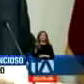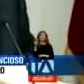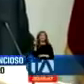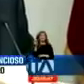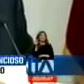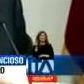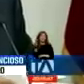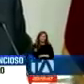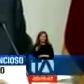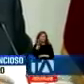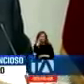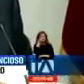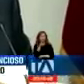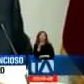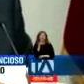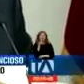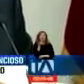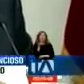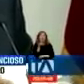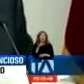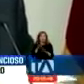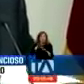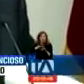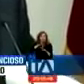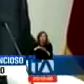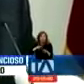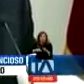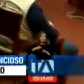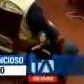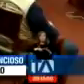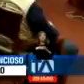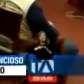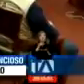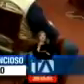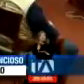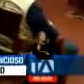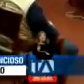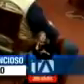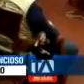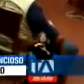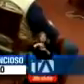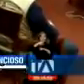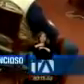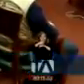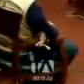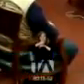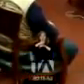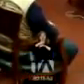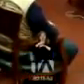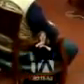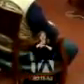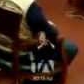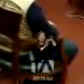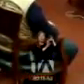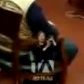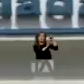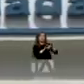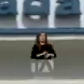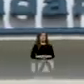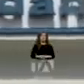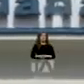que a la brevedad posible decida cómo se contabilizarán los votos nulos para la elección de autoridades del Consejo de